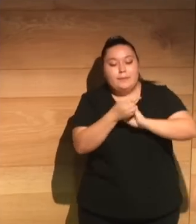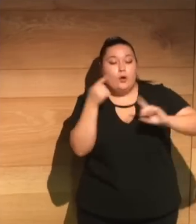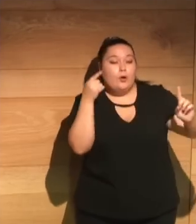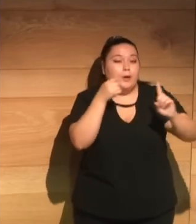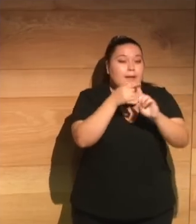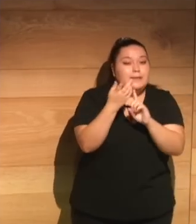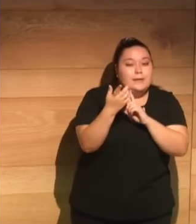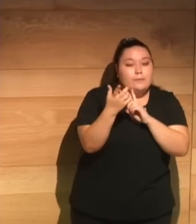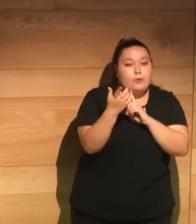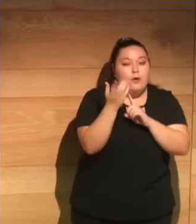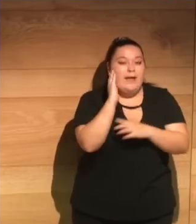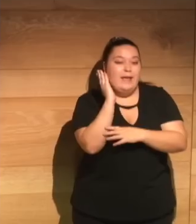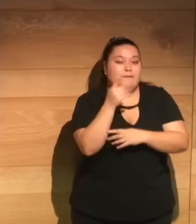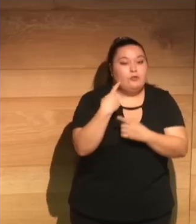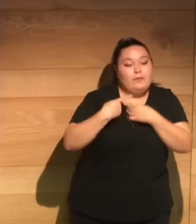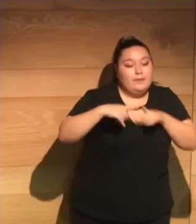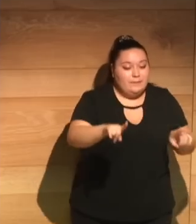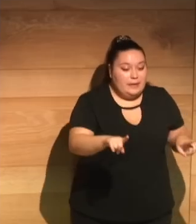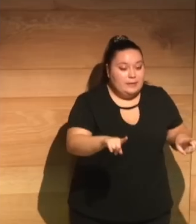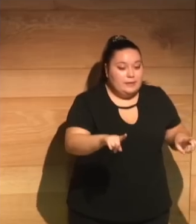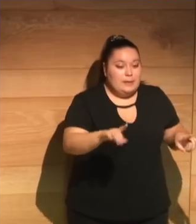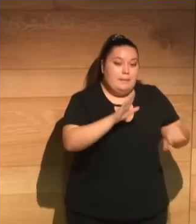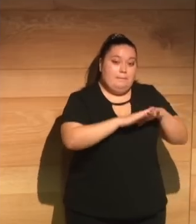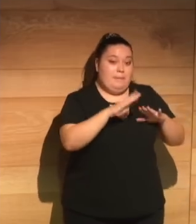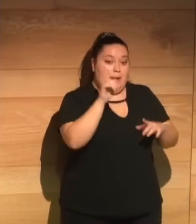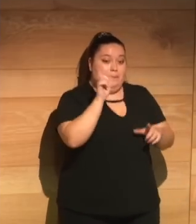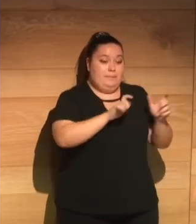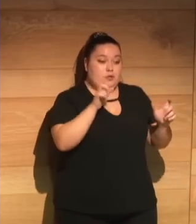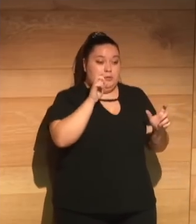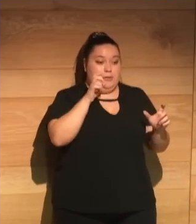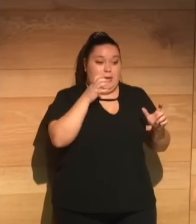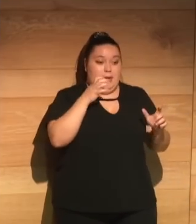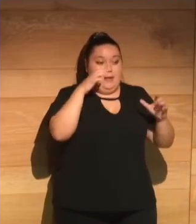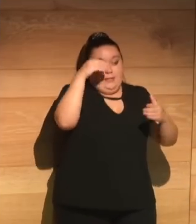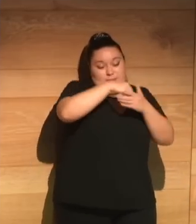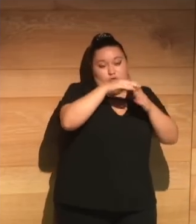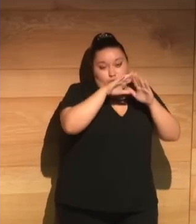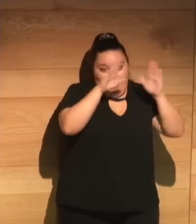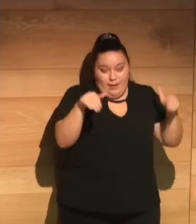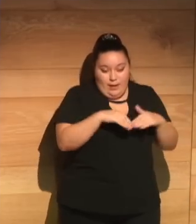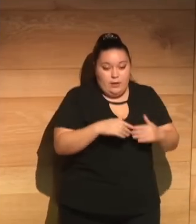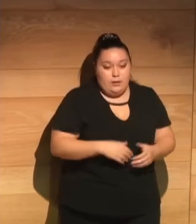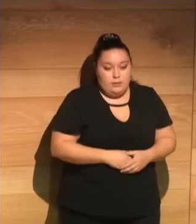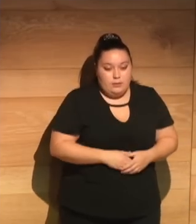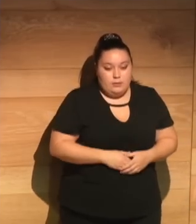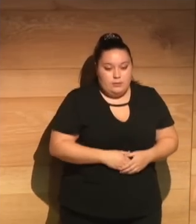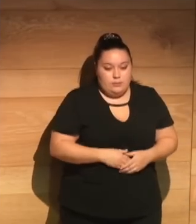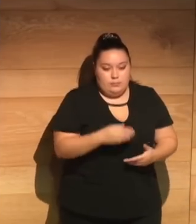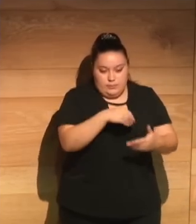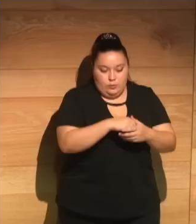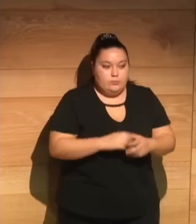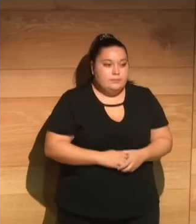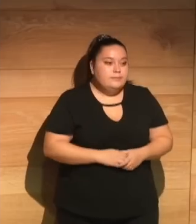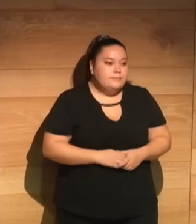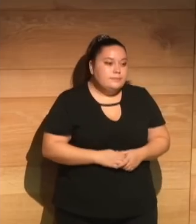provocar efectos diferentes en el espectador que está dentro de la caja. De forma... Estamos hablando de los primeros efectos especiales, de